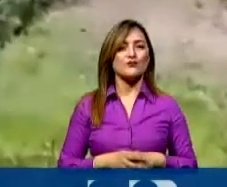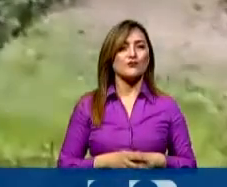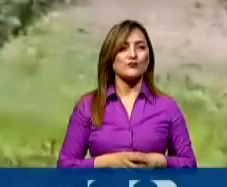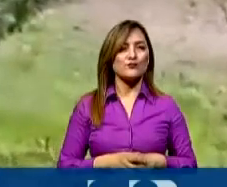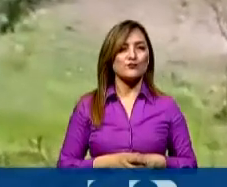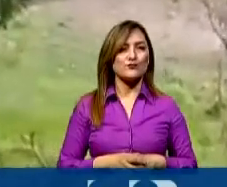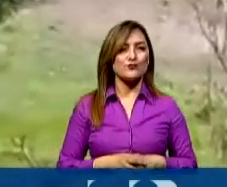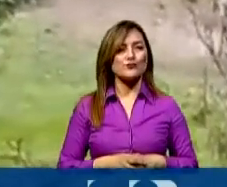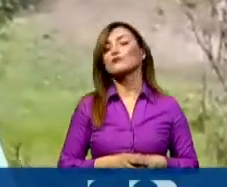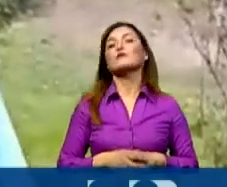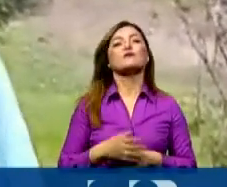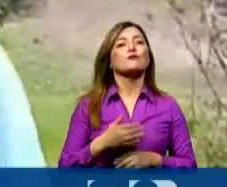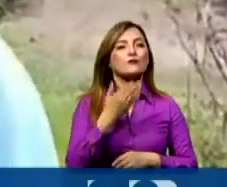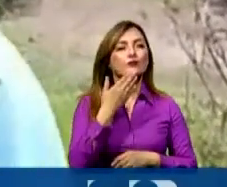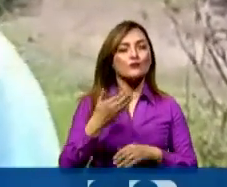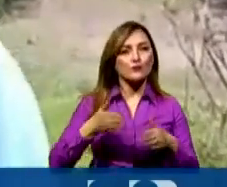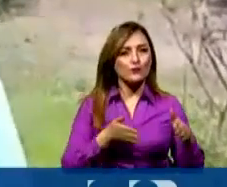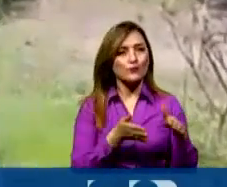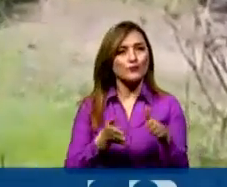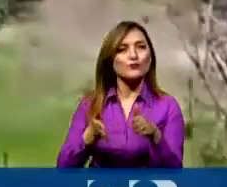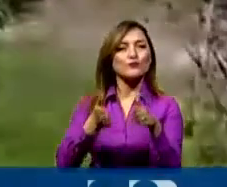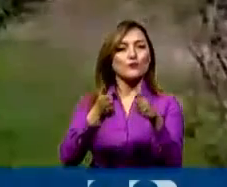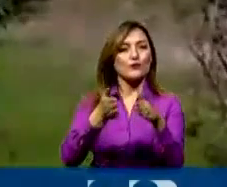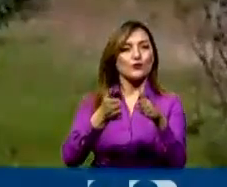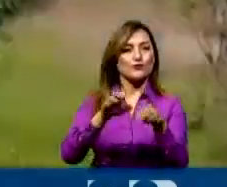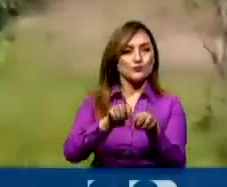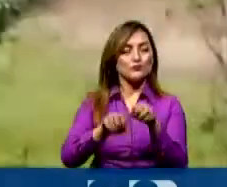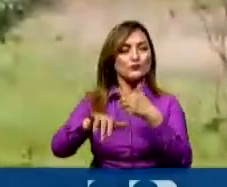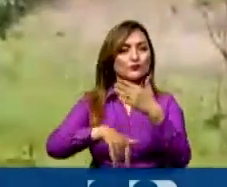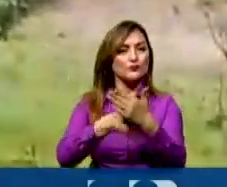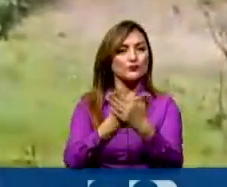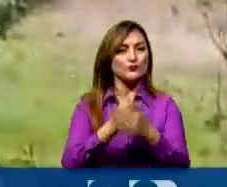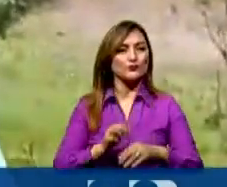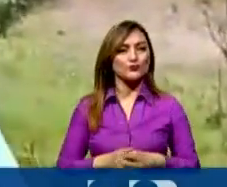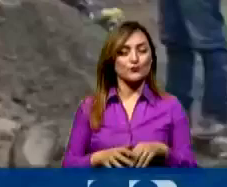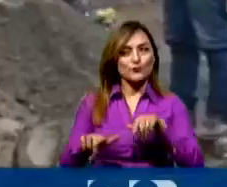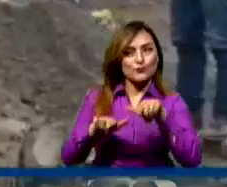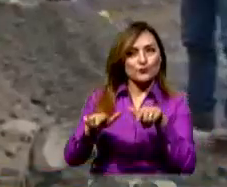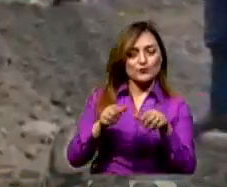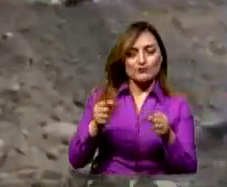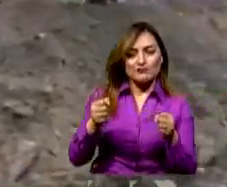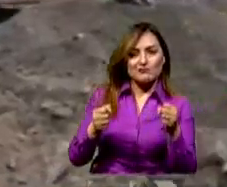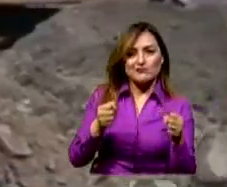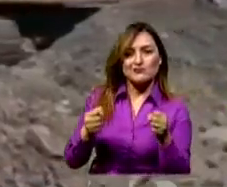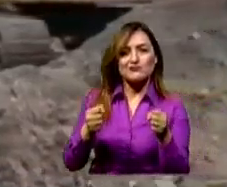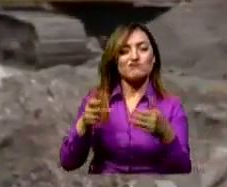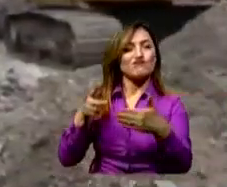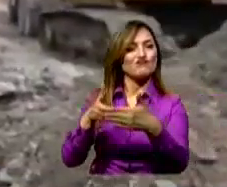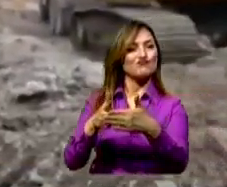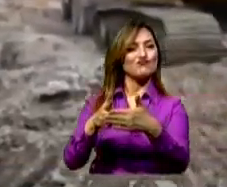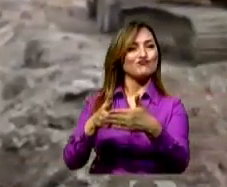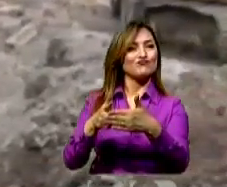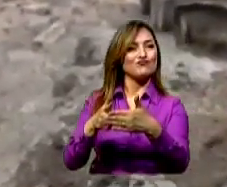vecinales han quedado totalmente averiados. No hay lugar para que puedan pasar los vehículos. Los daños registrados por las